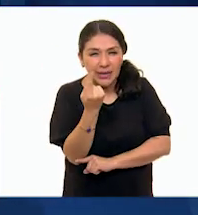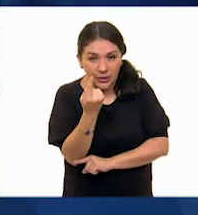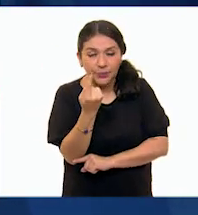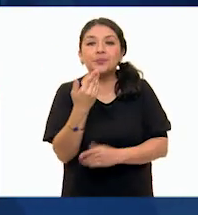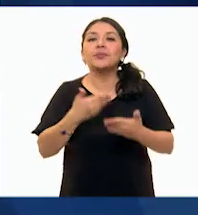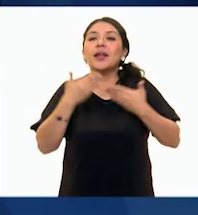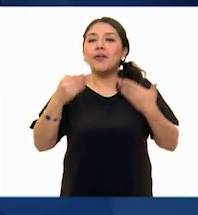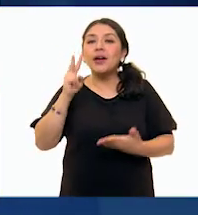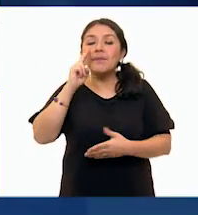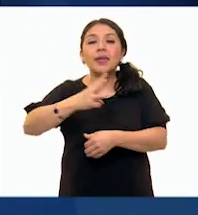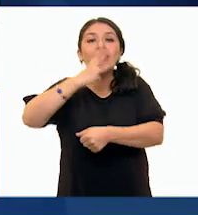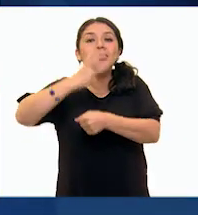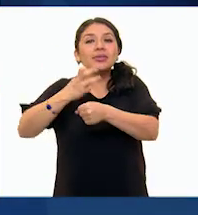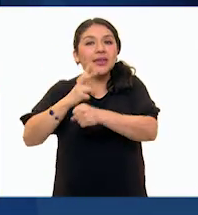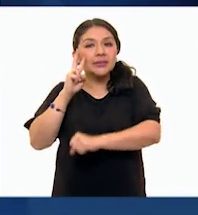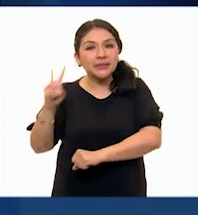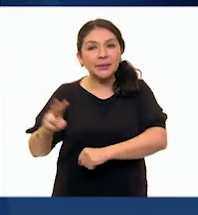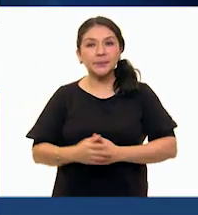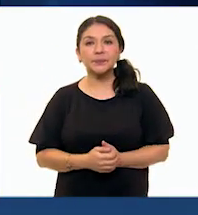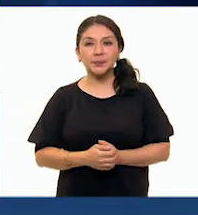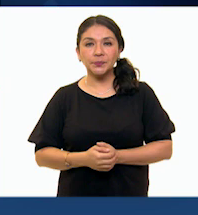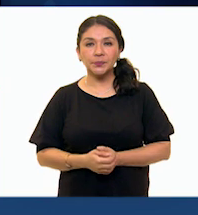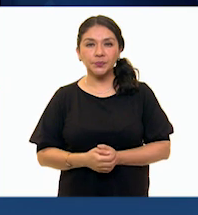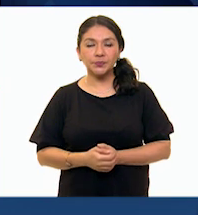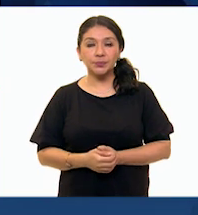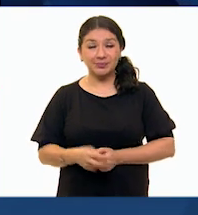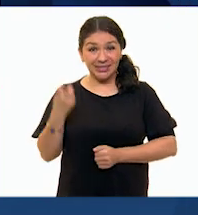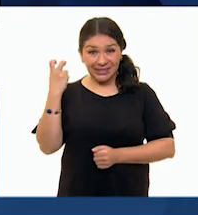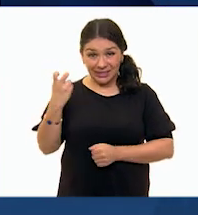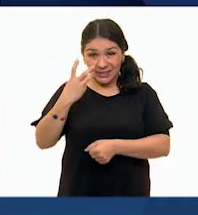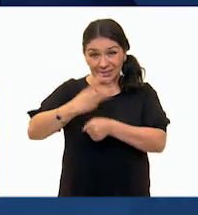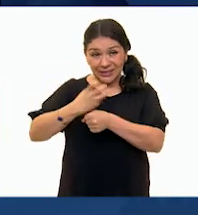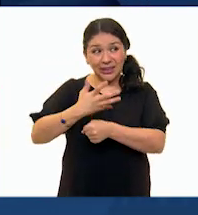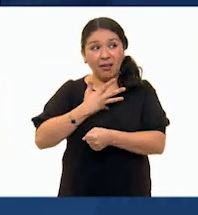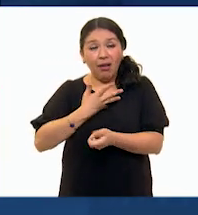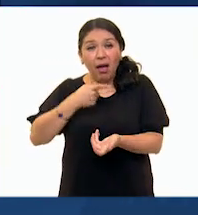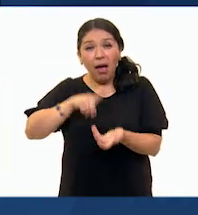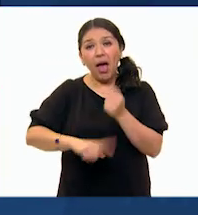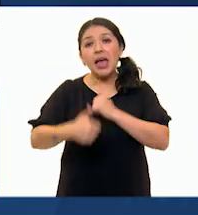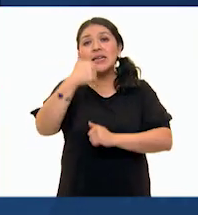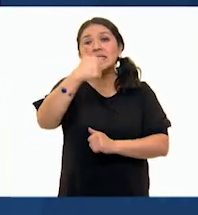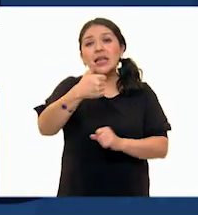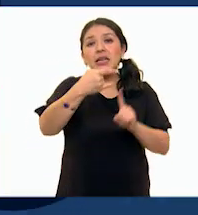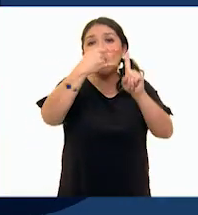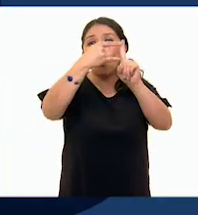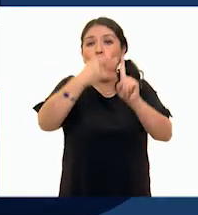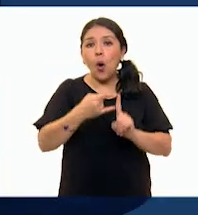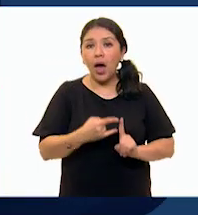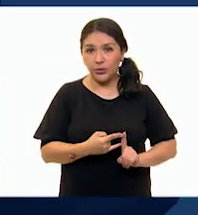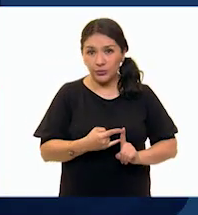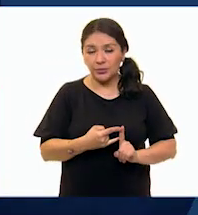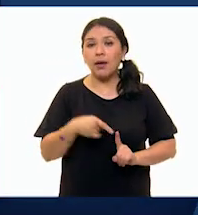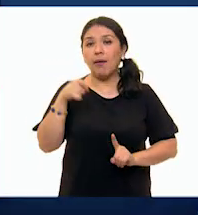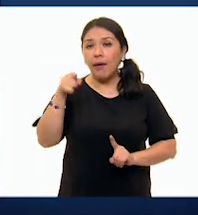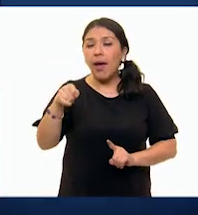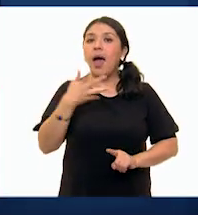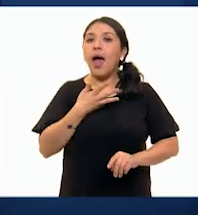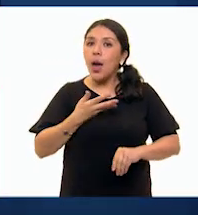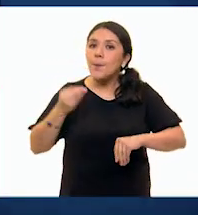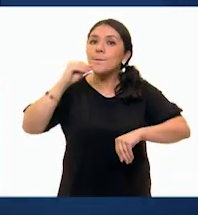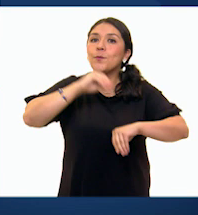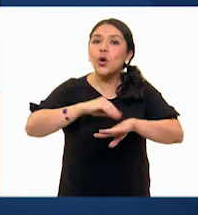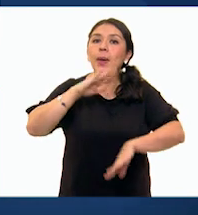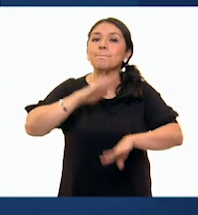Ahora veamos la figura 3. Esta figura está formada por 6 cuadrados, es decir,